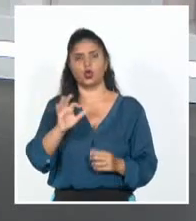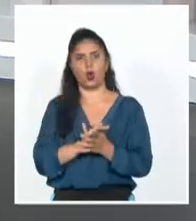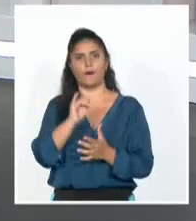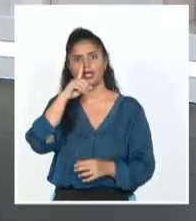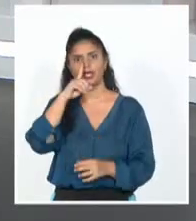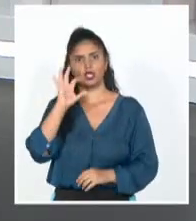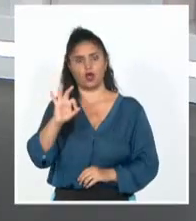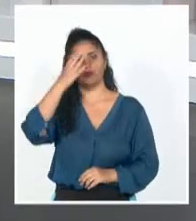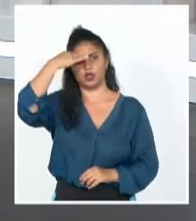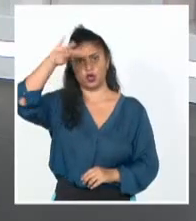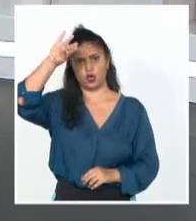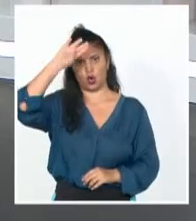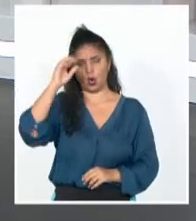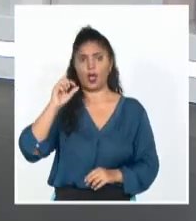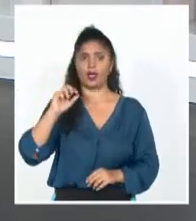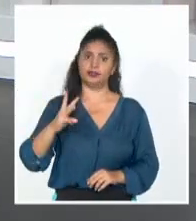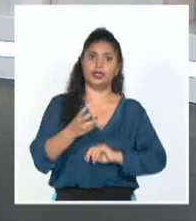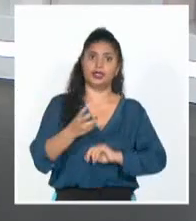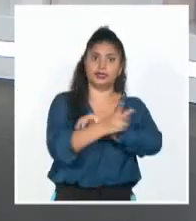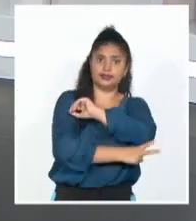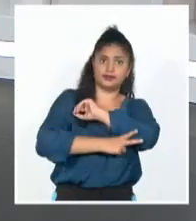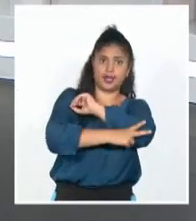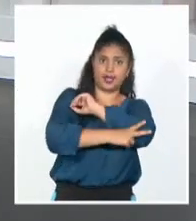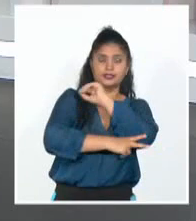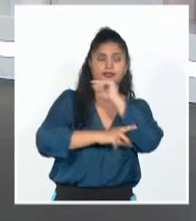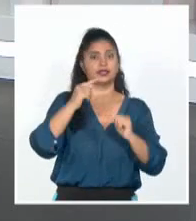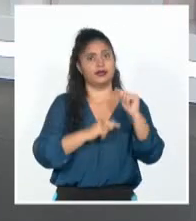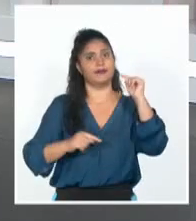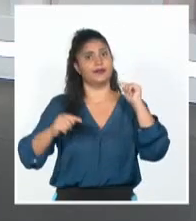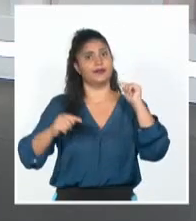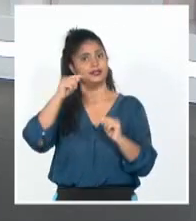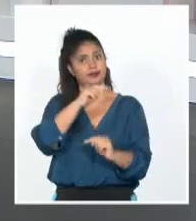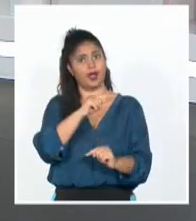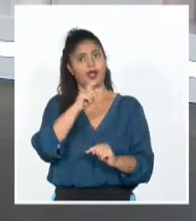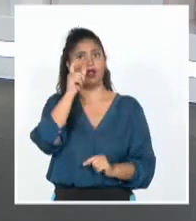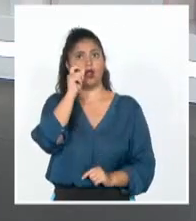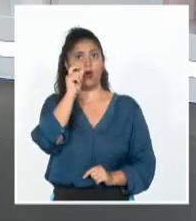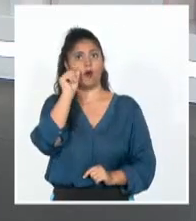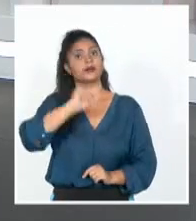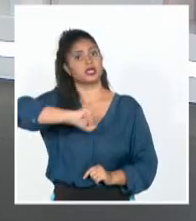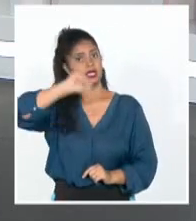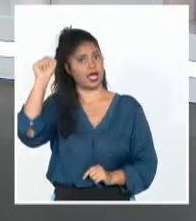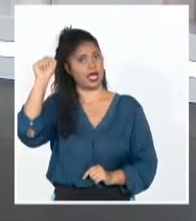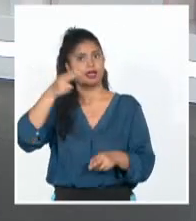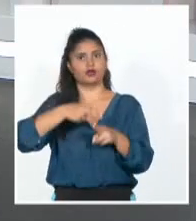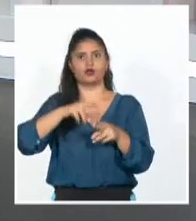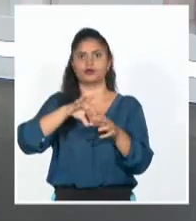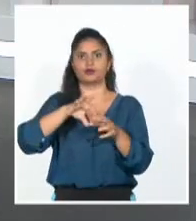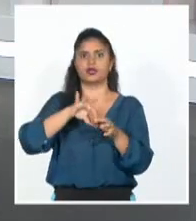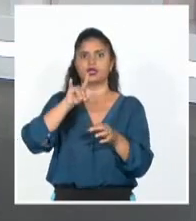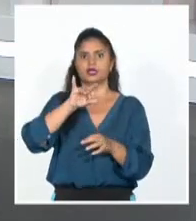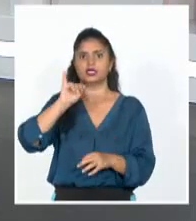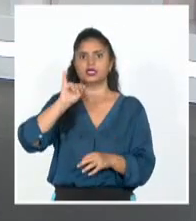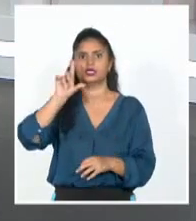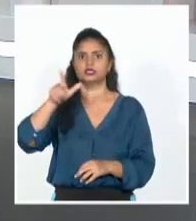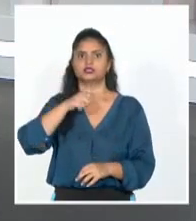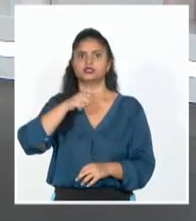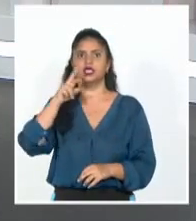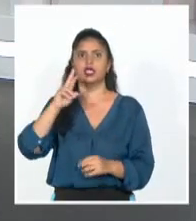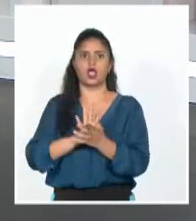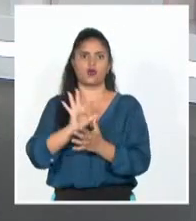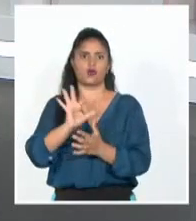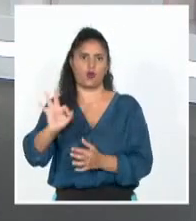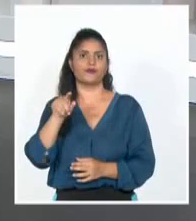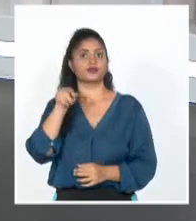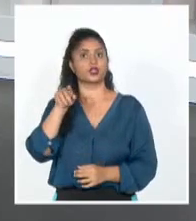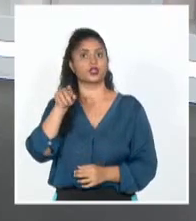3 representantes. La principal figura resulta el experimentado Guillermo Alfredo Torres, quien suma 46 años en el equipo nacional. El colega